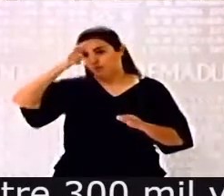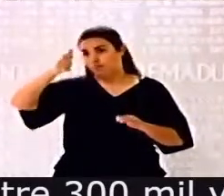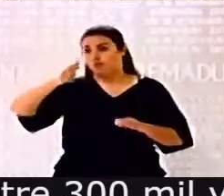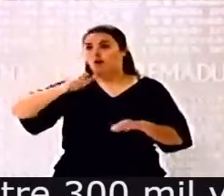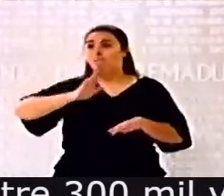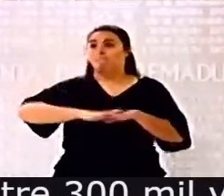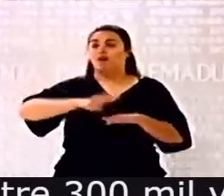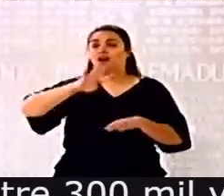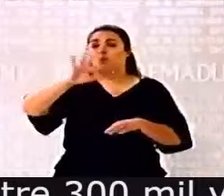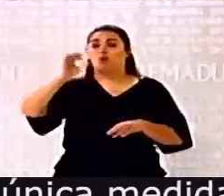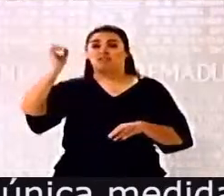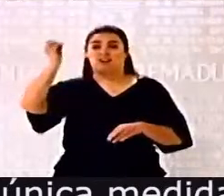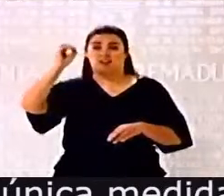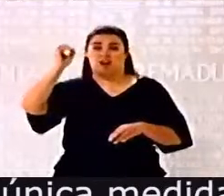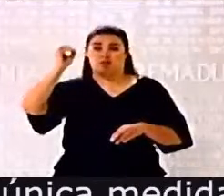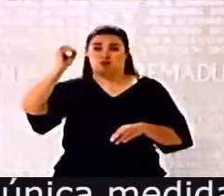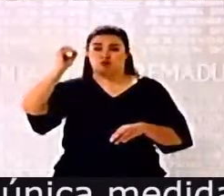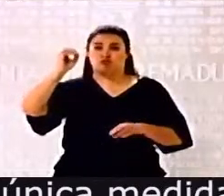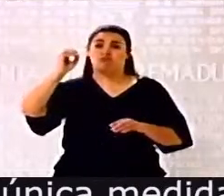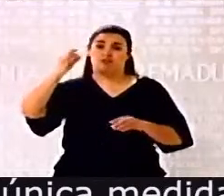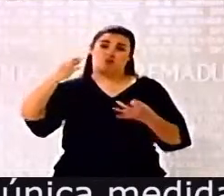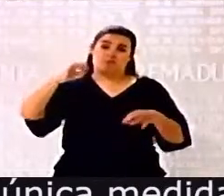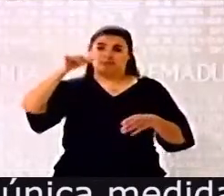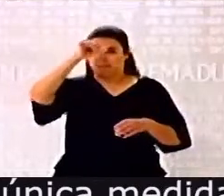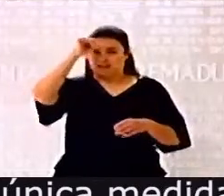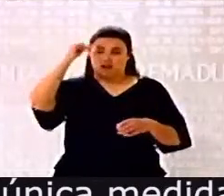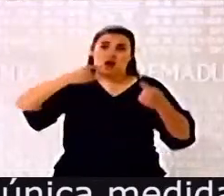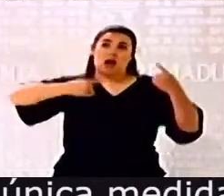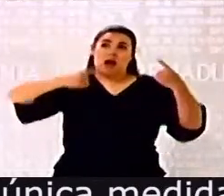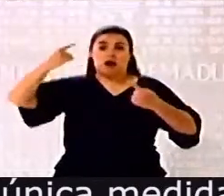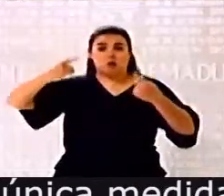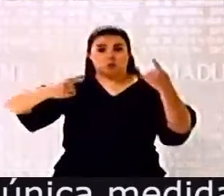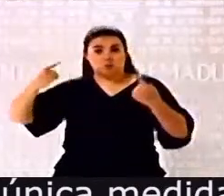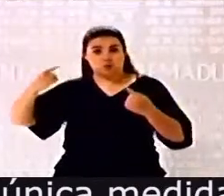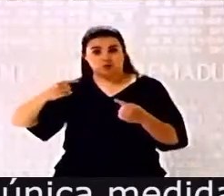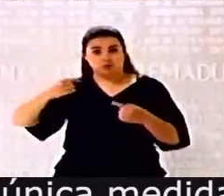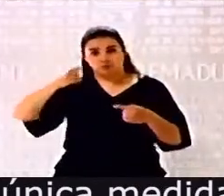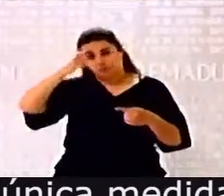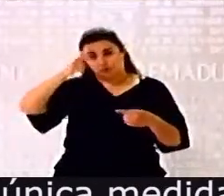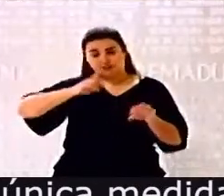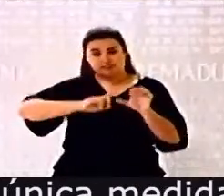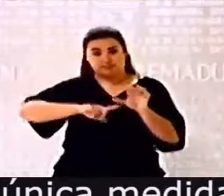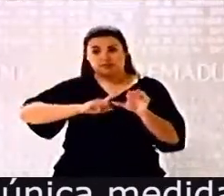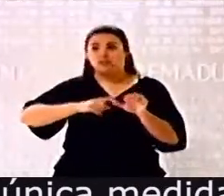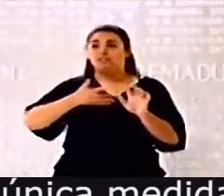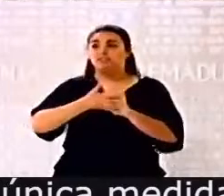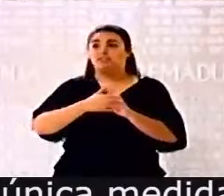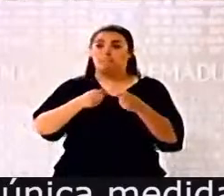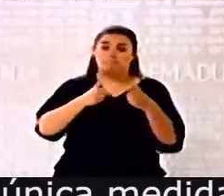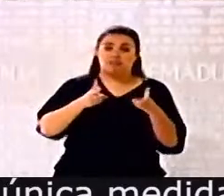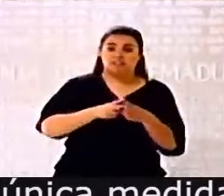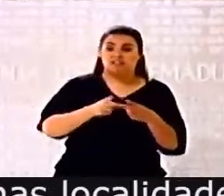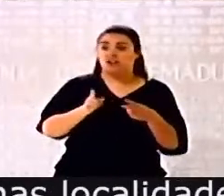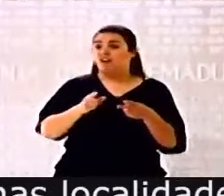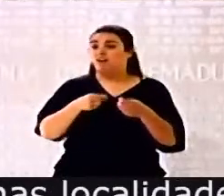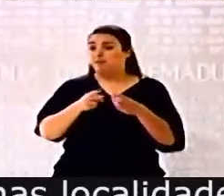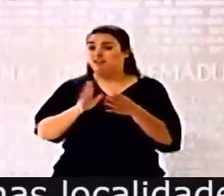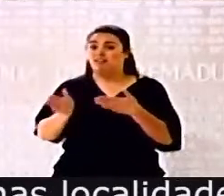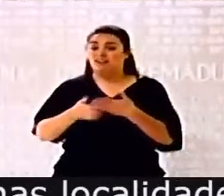los 40 grados a la sombra, que suele hacer en verano en algunas localidades de nuestra Extremadura, es la piscina y la piscina no está